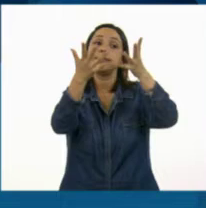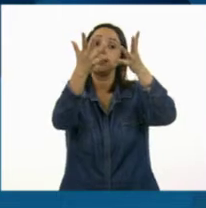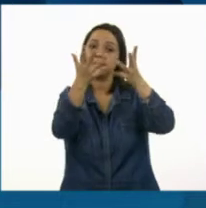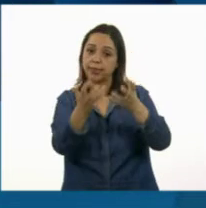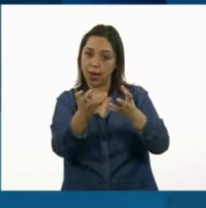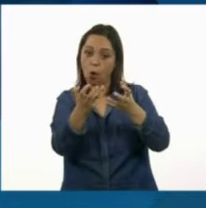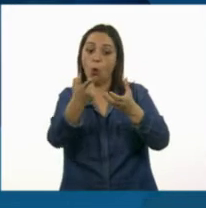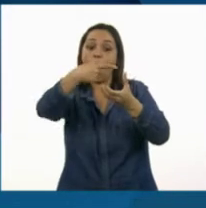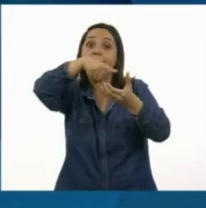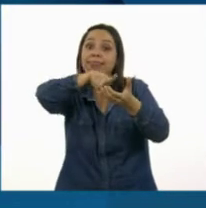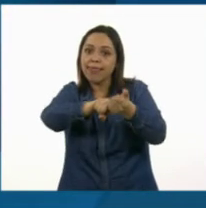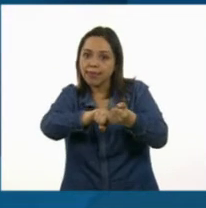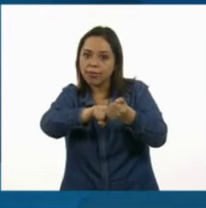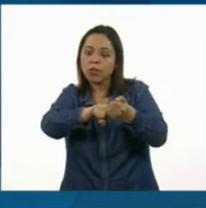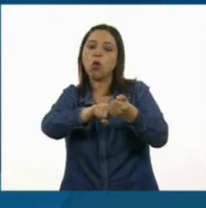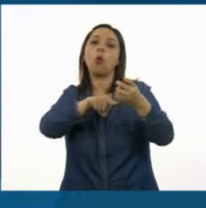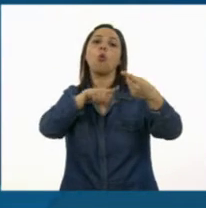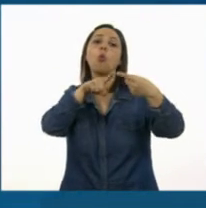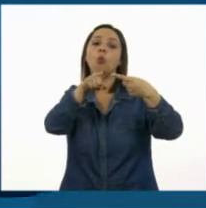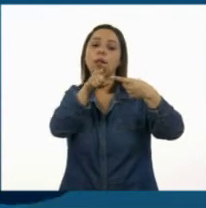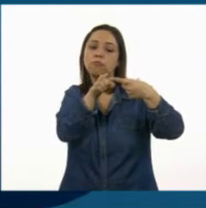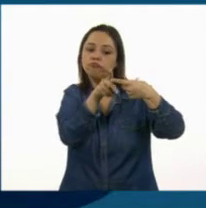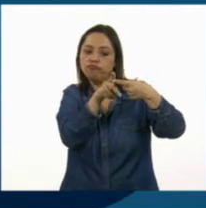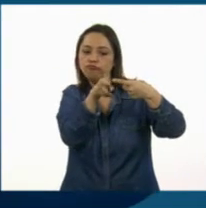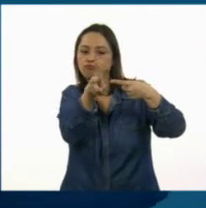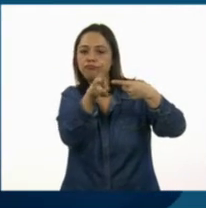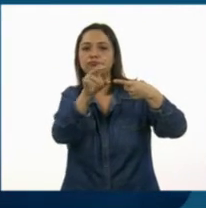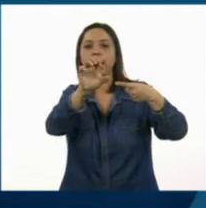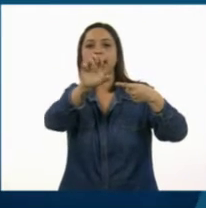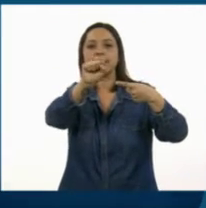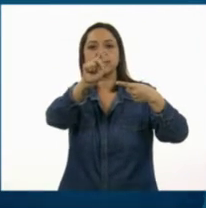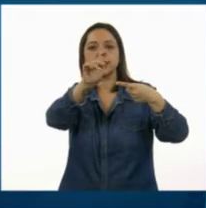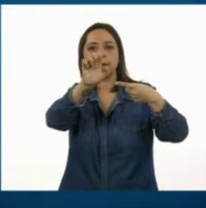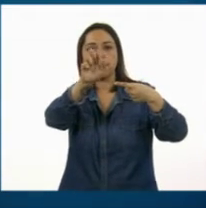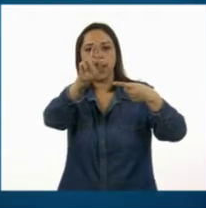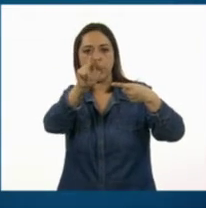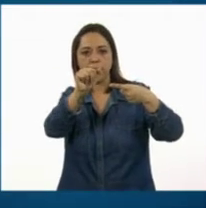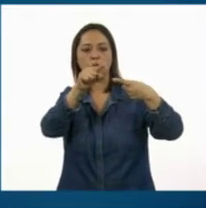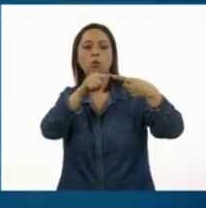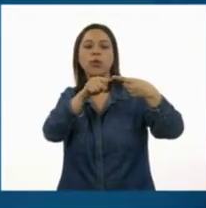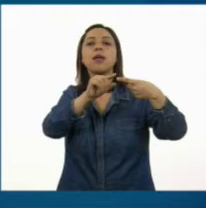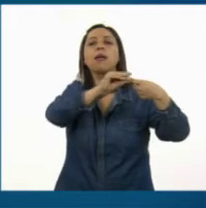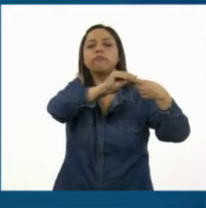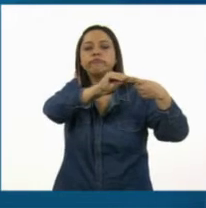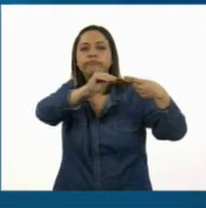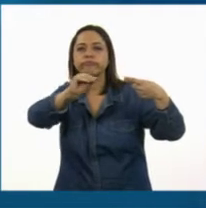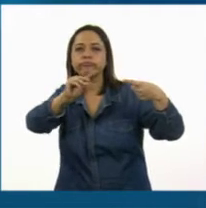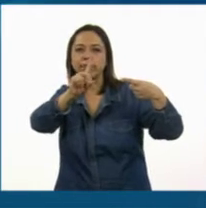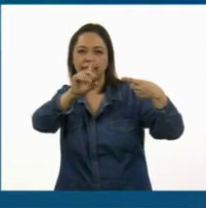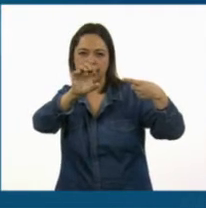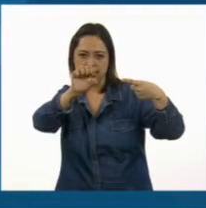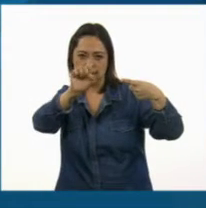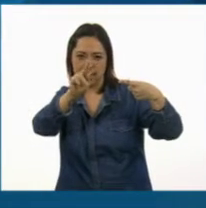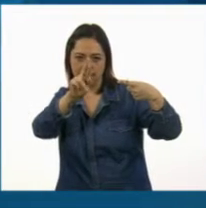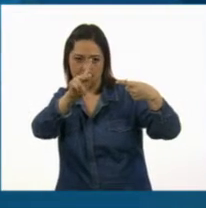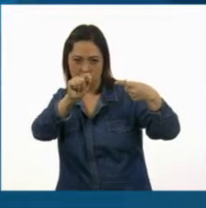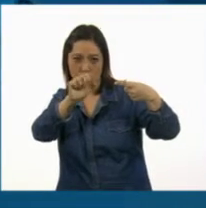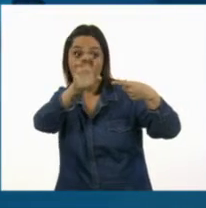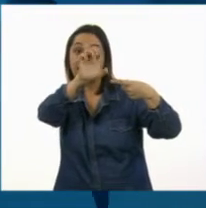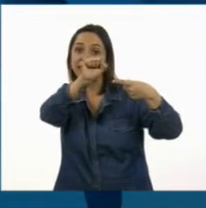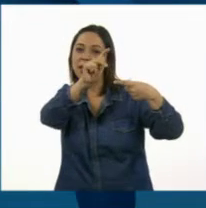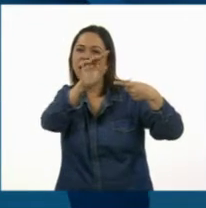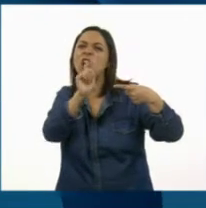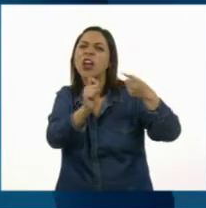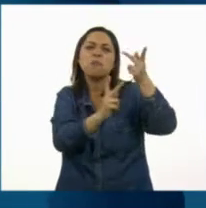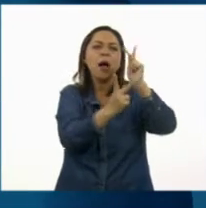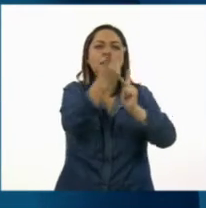en seco estepario y seco desértico. Bien, vamos ubicándolo mucho a detalle.